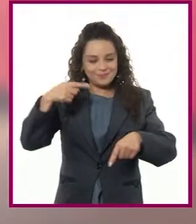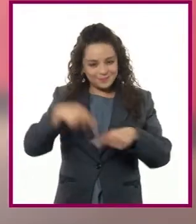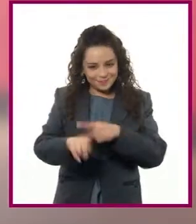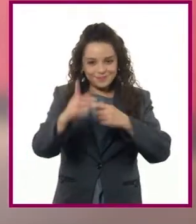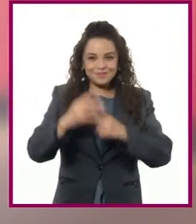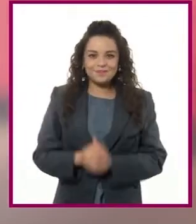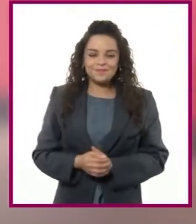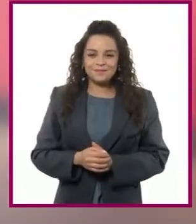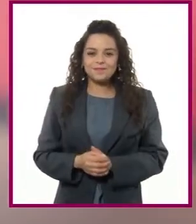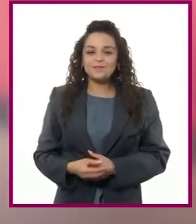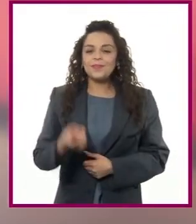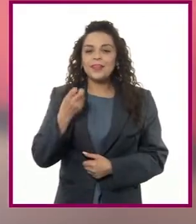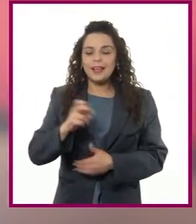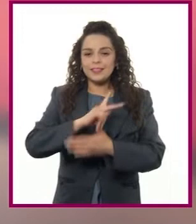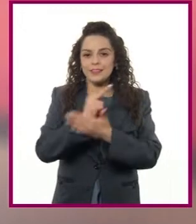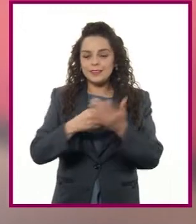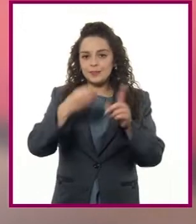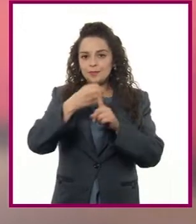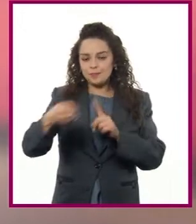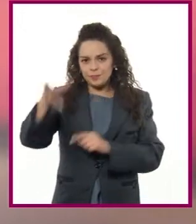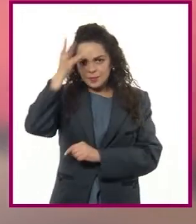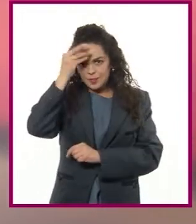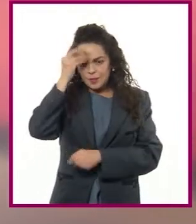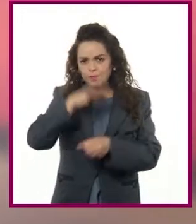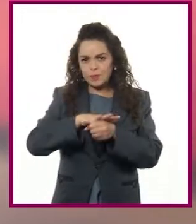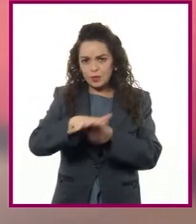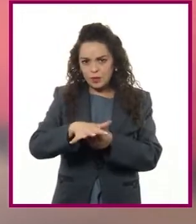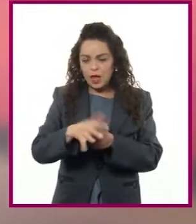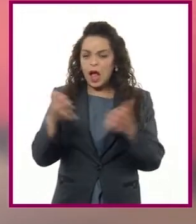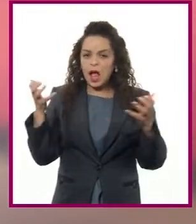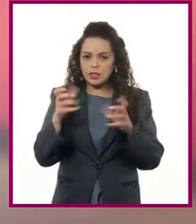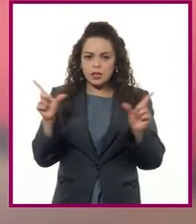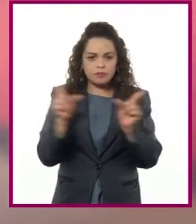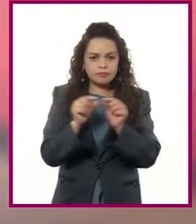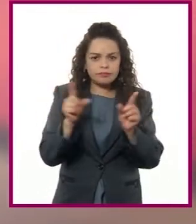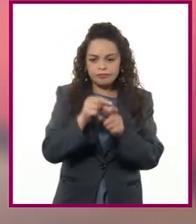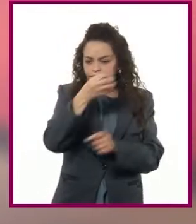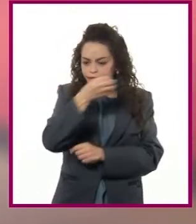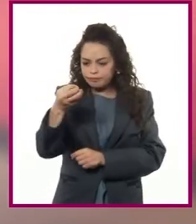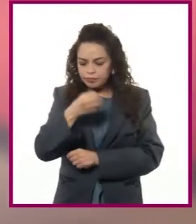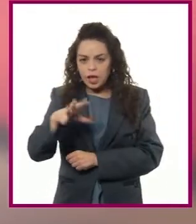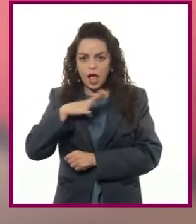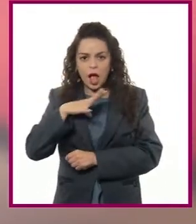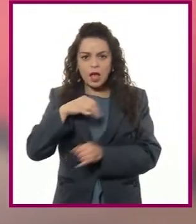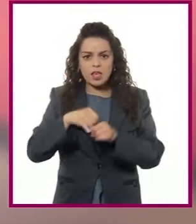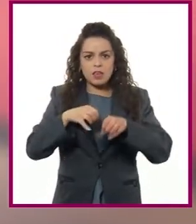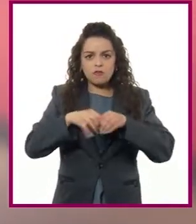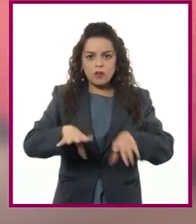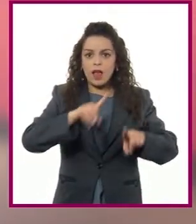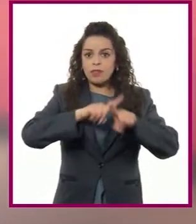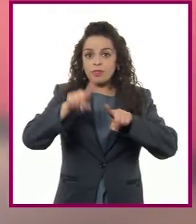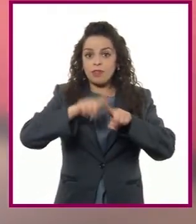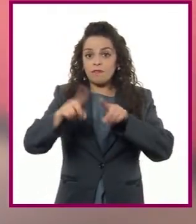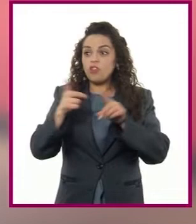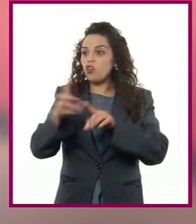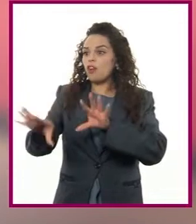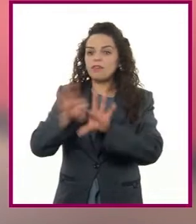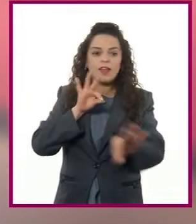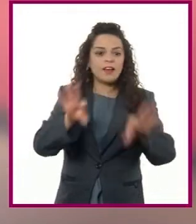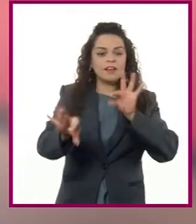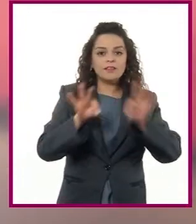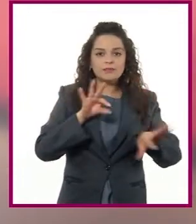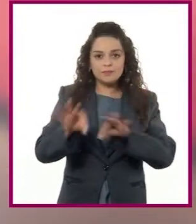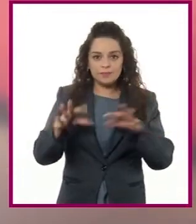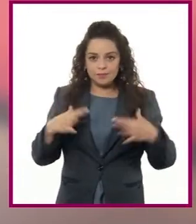esta sesión trabajaremos con el aprendizaje esperado. Elabora resúmenes que integren la información de varias fuentes, con el propósito